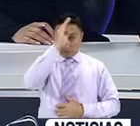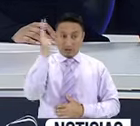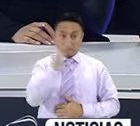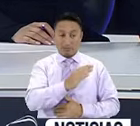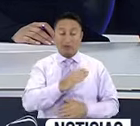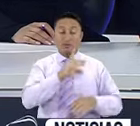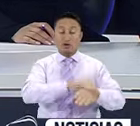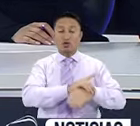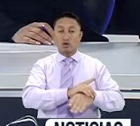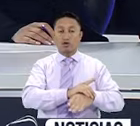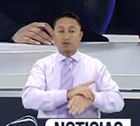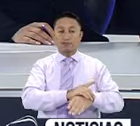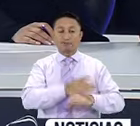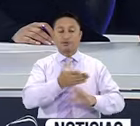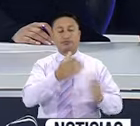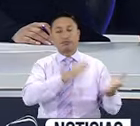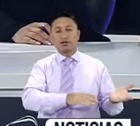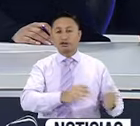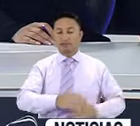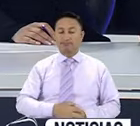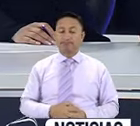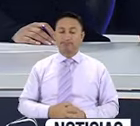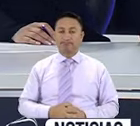solo confirmaron su deceso.